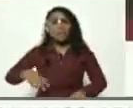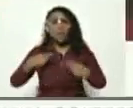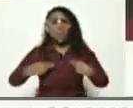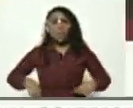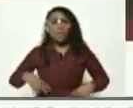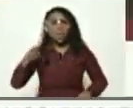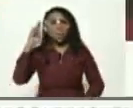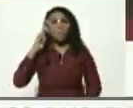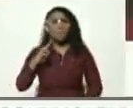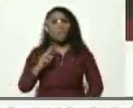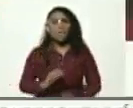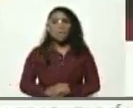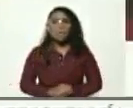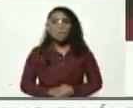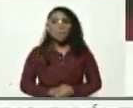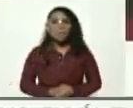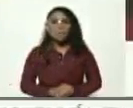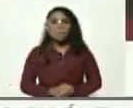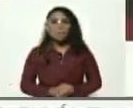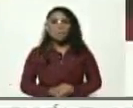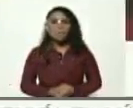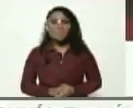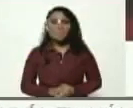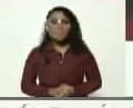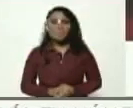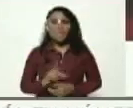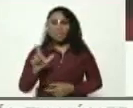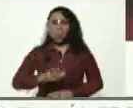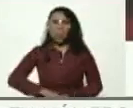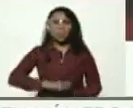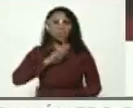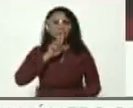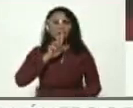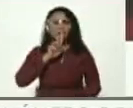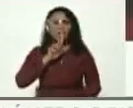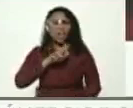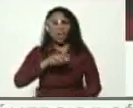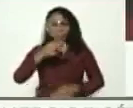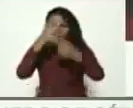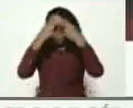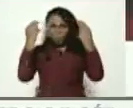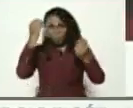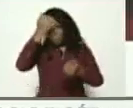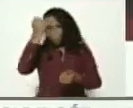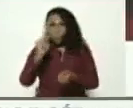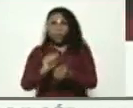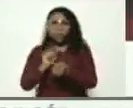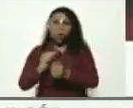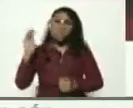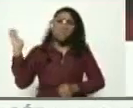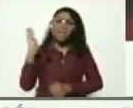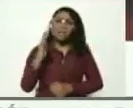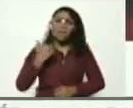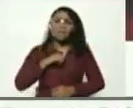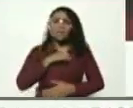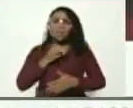los bolivarianos. Es una salvajada y una ignorancia profunda. Venimos de